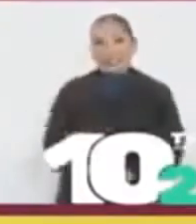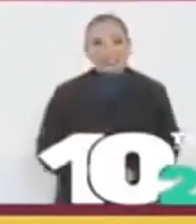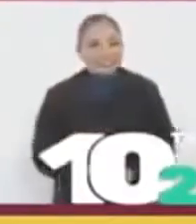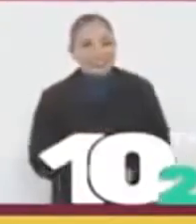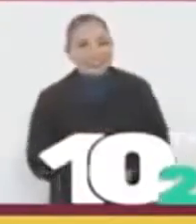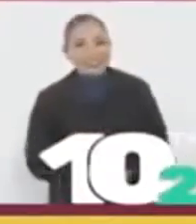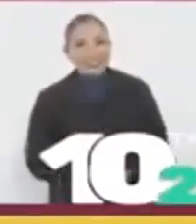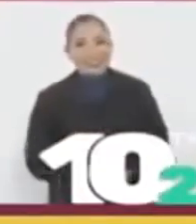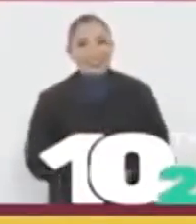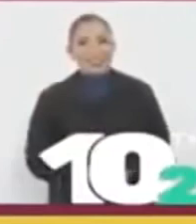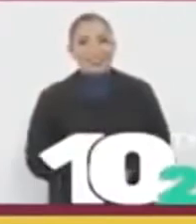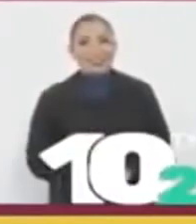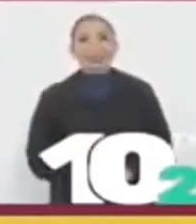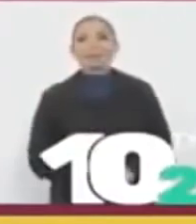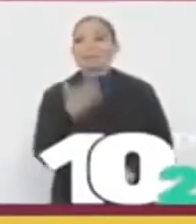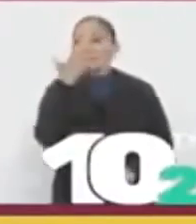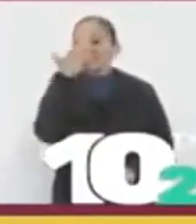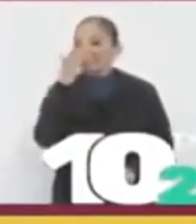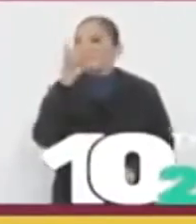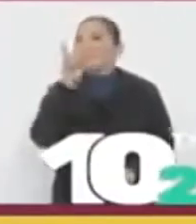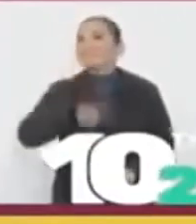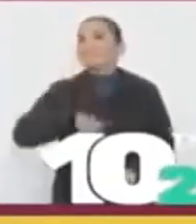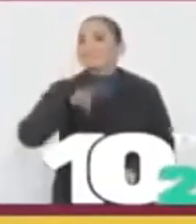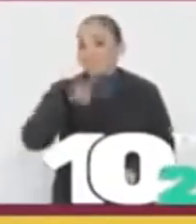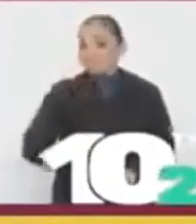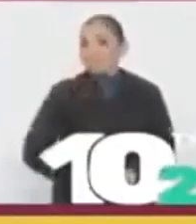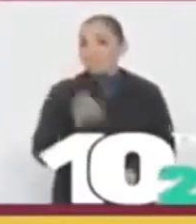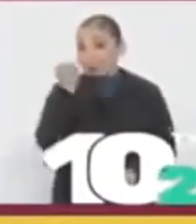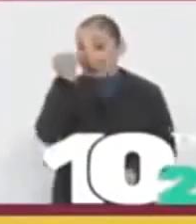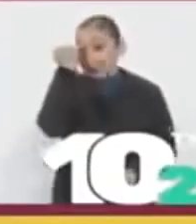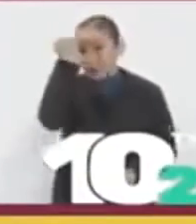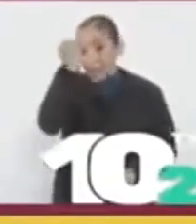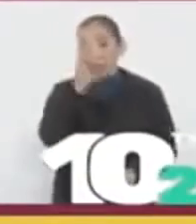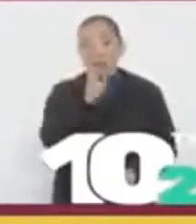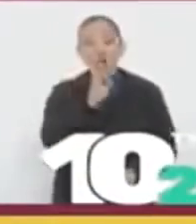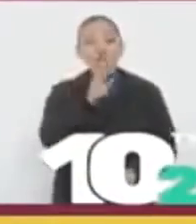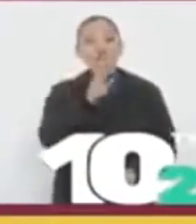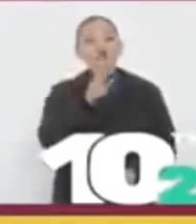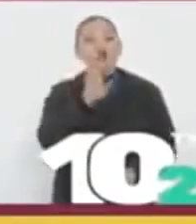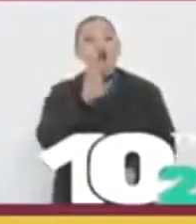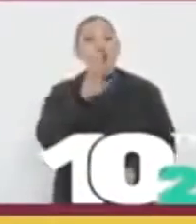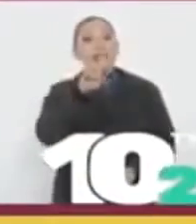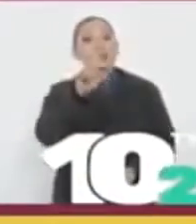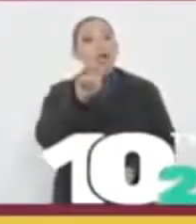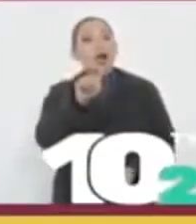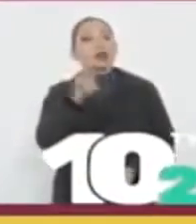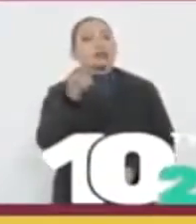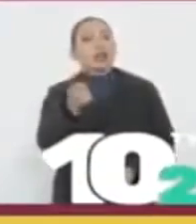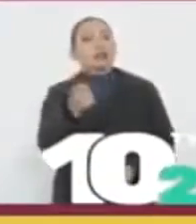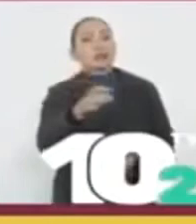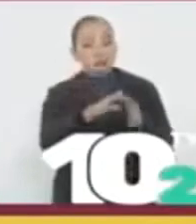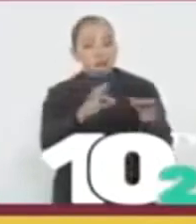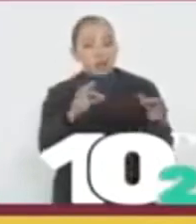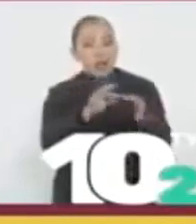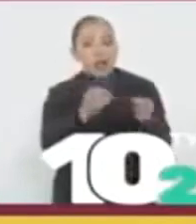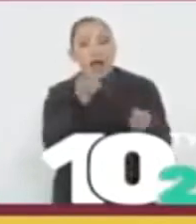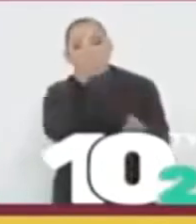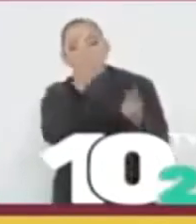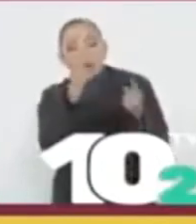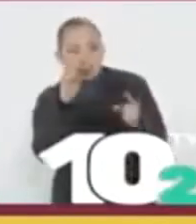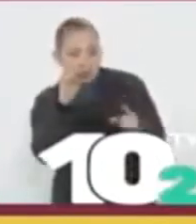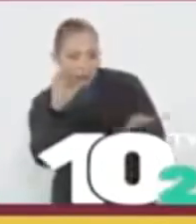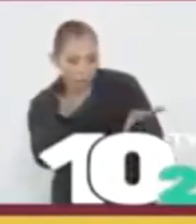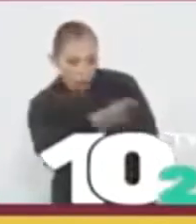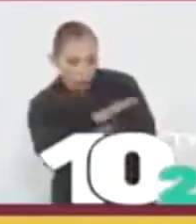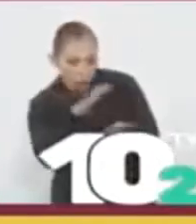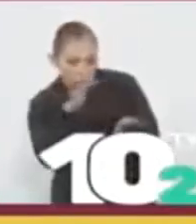física. Tienes razón, porque la idea de fuerza en física nos ayuda a explicar cómo ocurren algunos